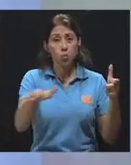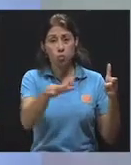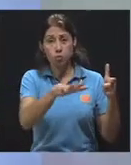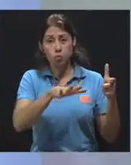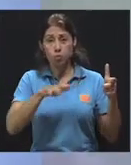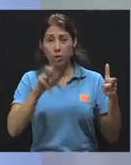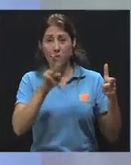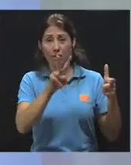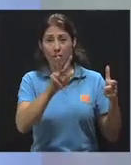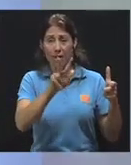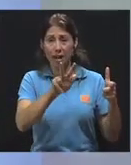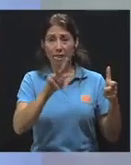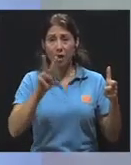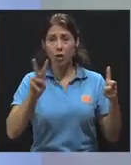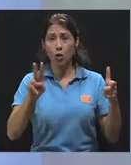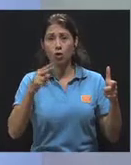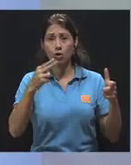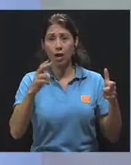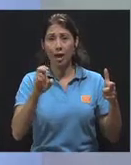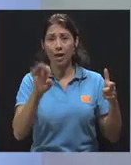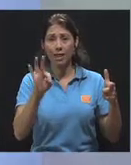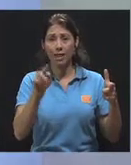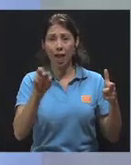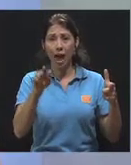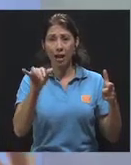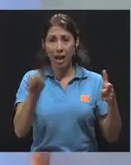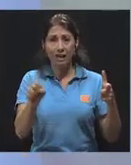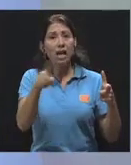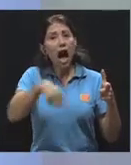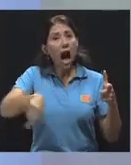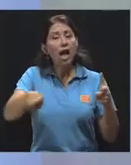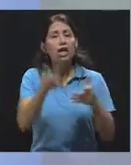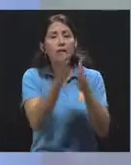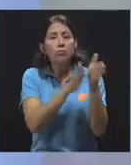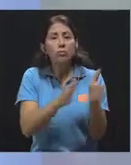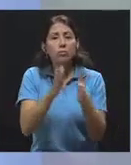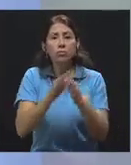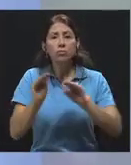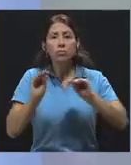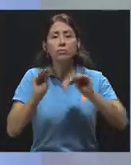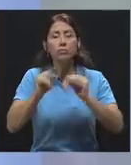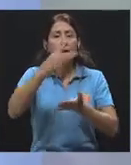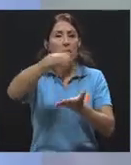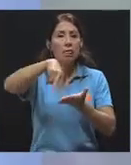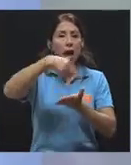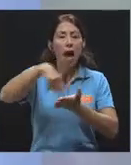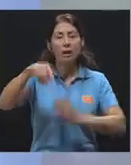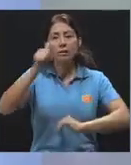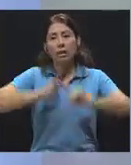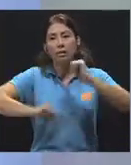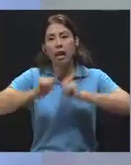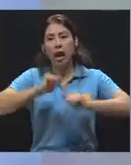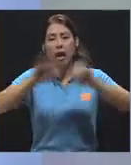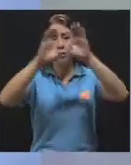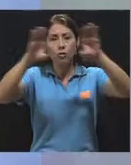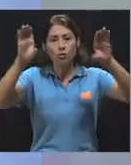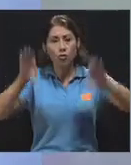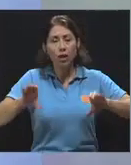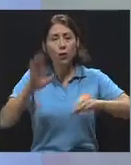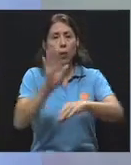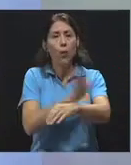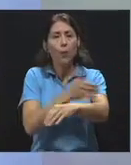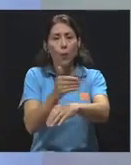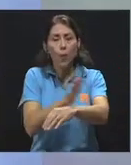32 hectáreas, donde hay formación en danza, teatro, circo,